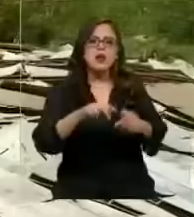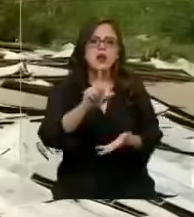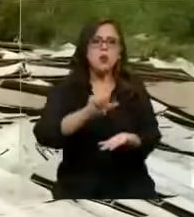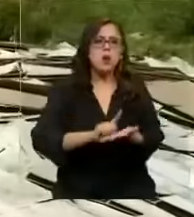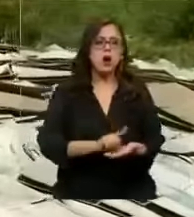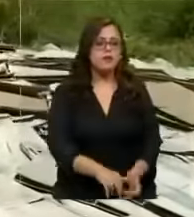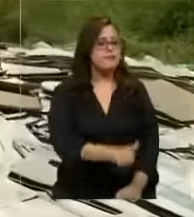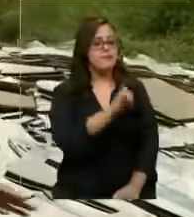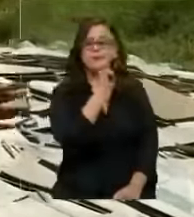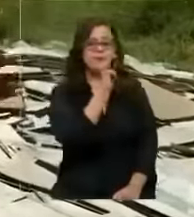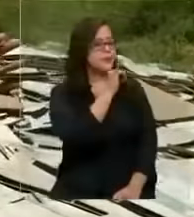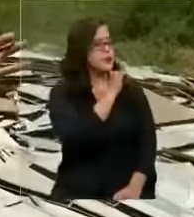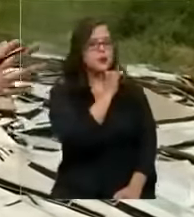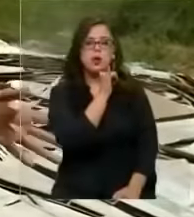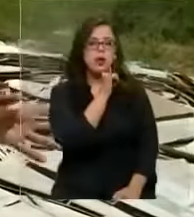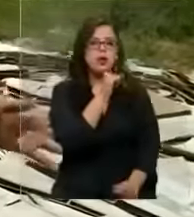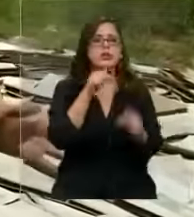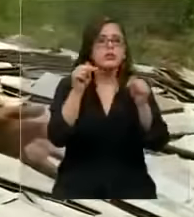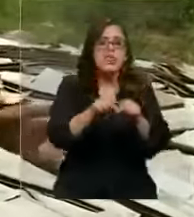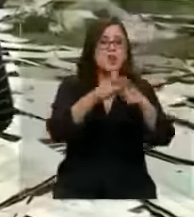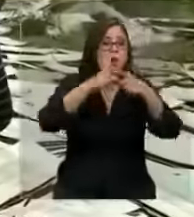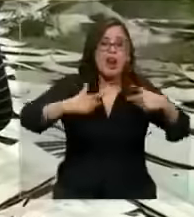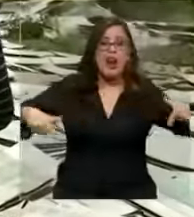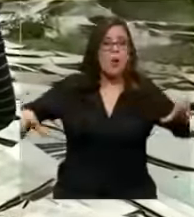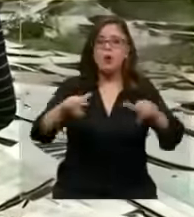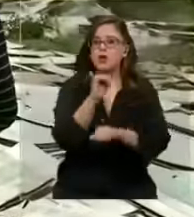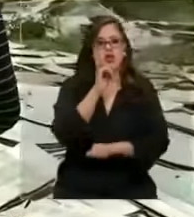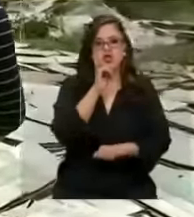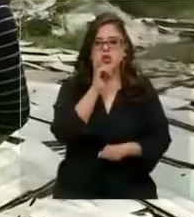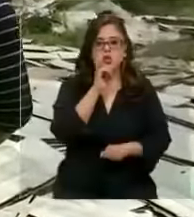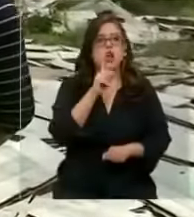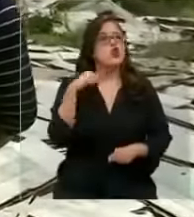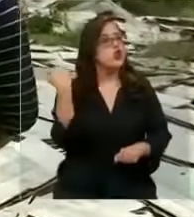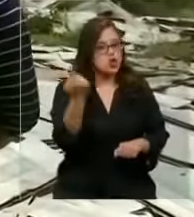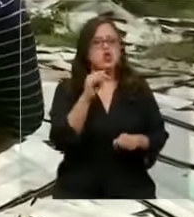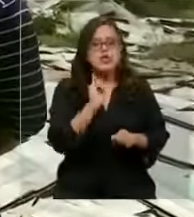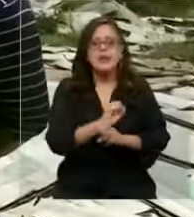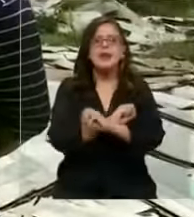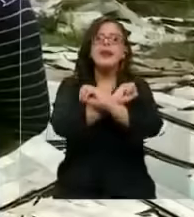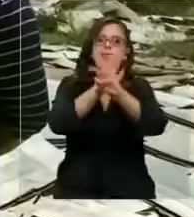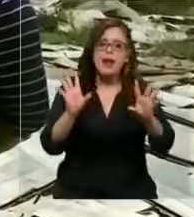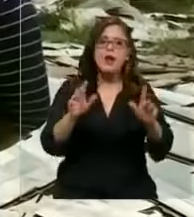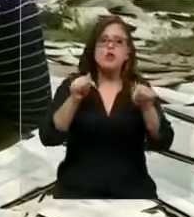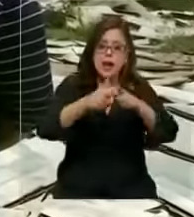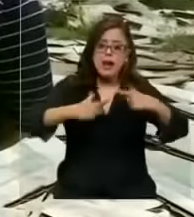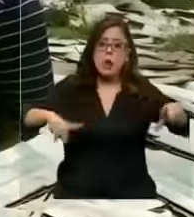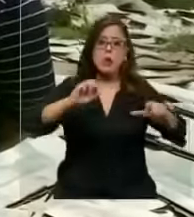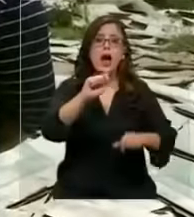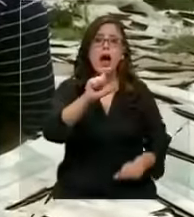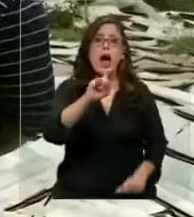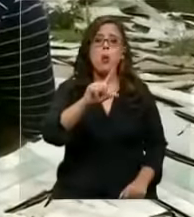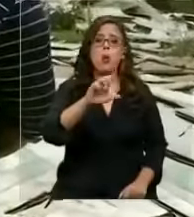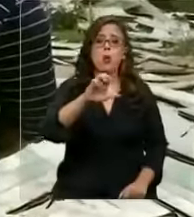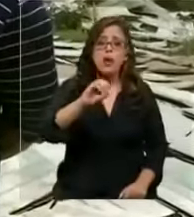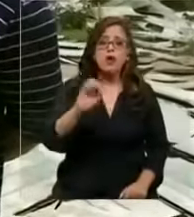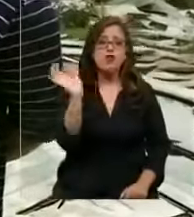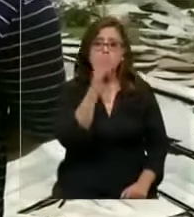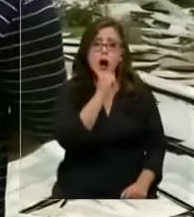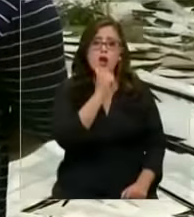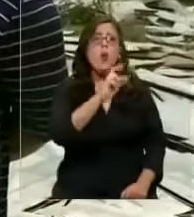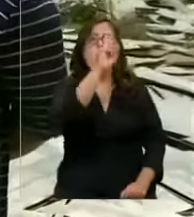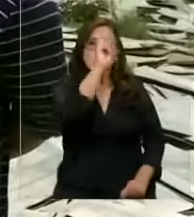No tengo idea, yo no sé si esto será laguna ya. Nosotros sabemos, lo tenemos muy claro, que la laguna de Aculeo no tiene rol. Ante la ley, usted